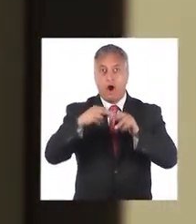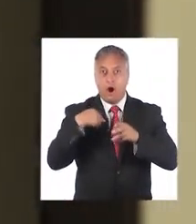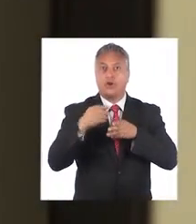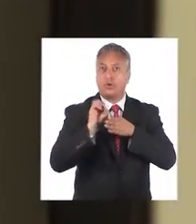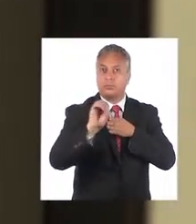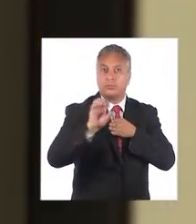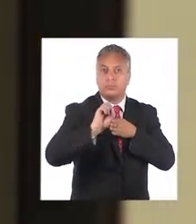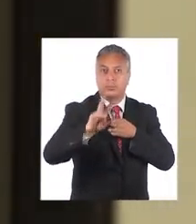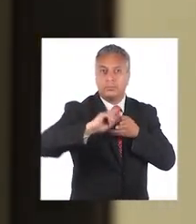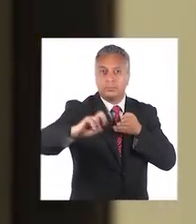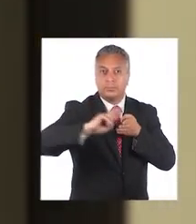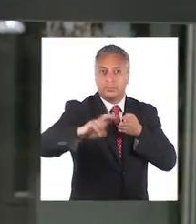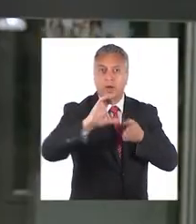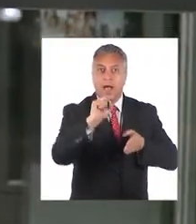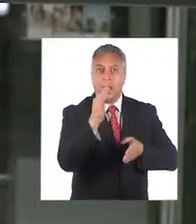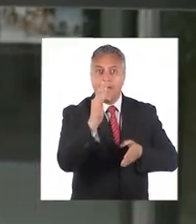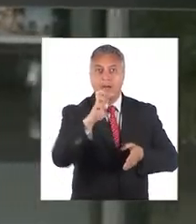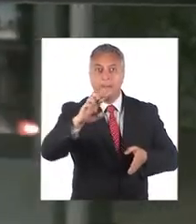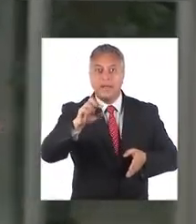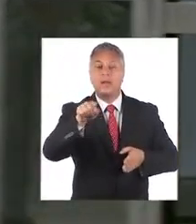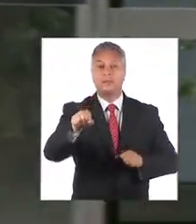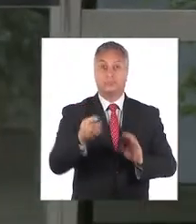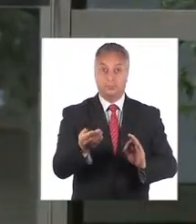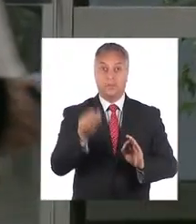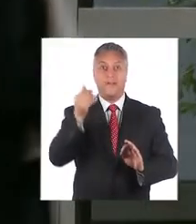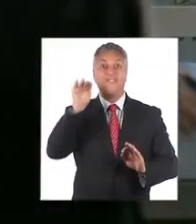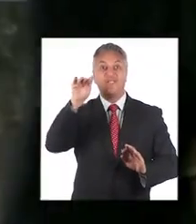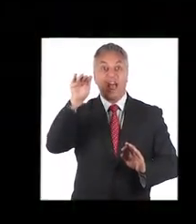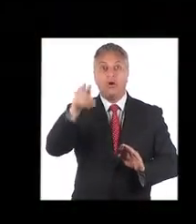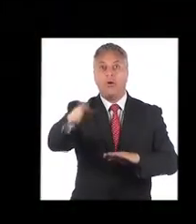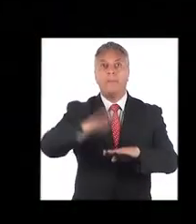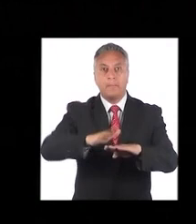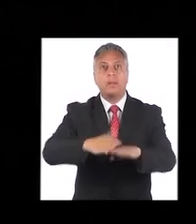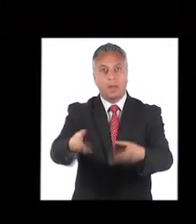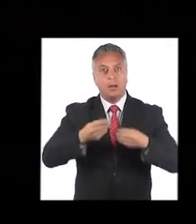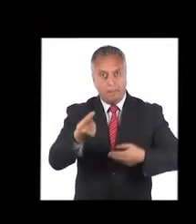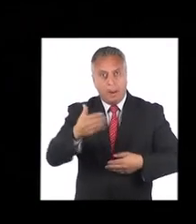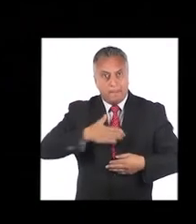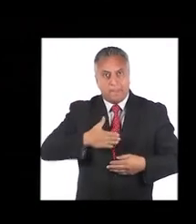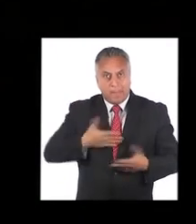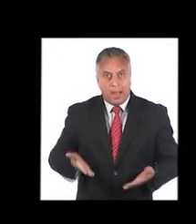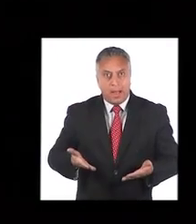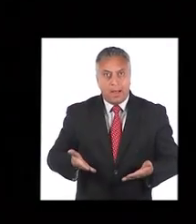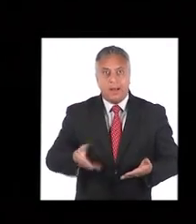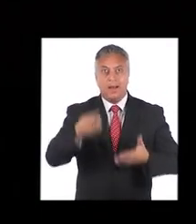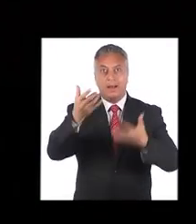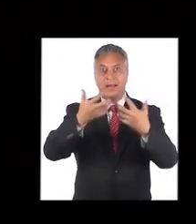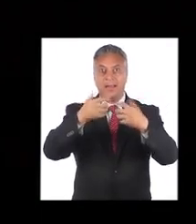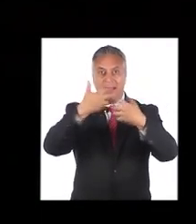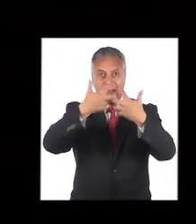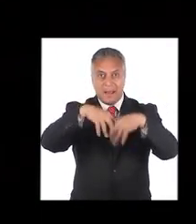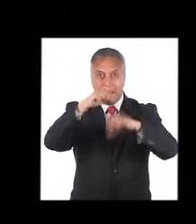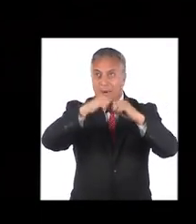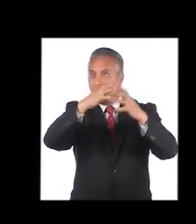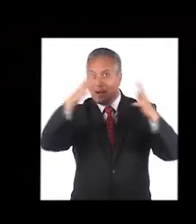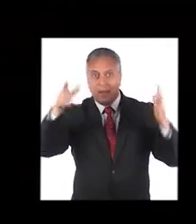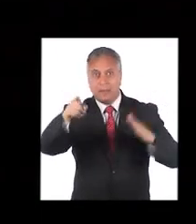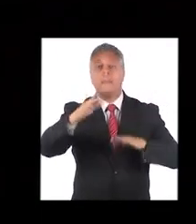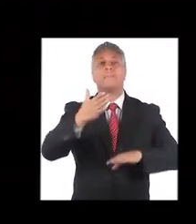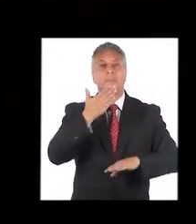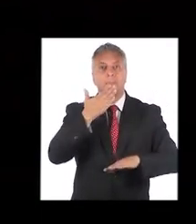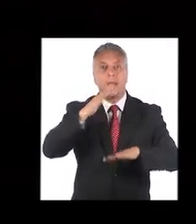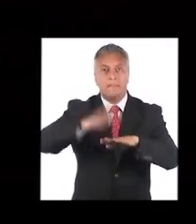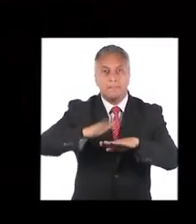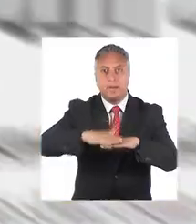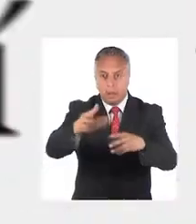nuestras cotizaciones en las AFPs. Vamos al banco y nos prestan nuestro dinero. Vamos a la multitienda y nos prestan nuestro